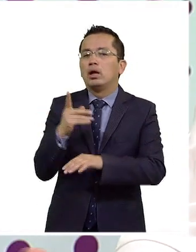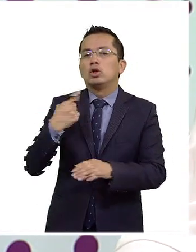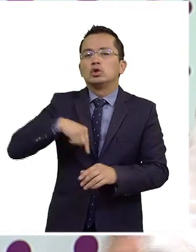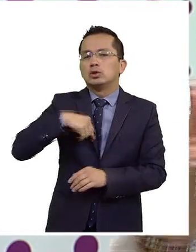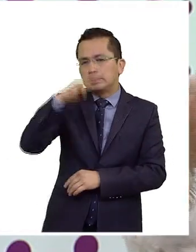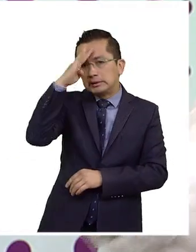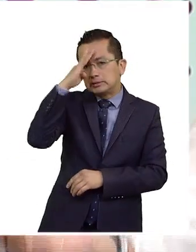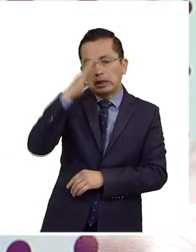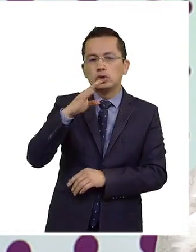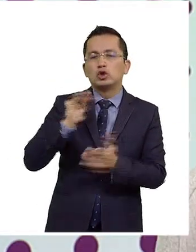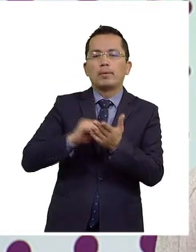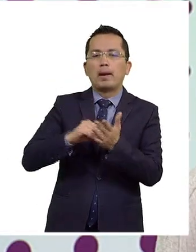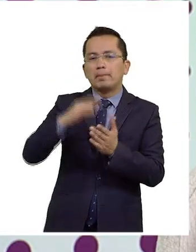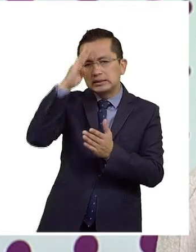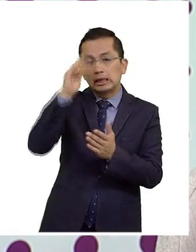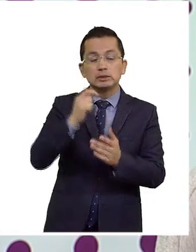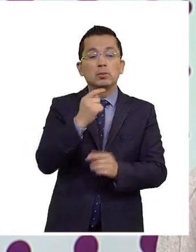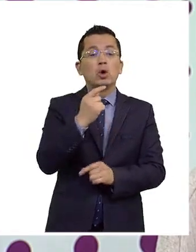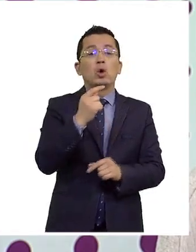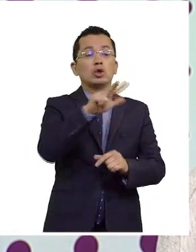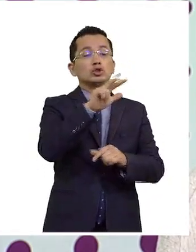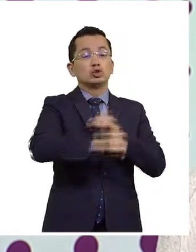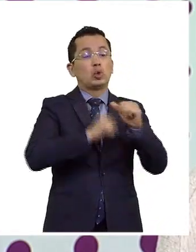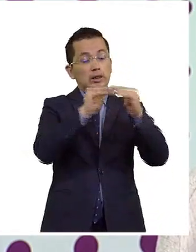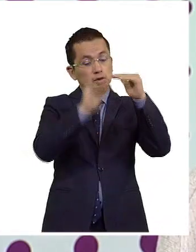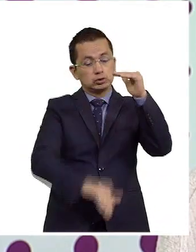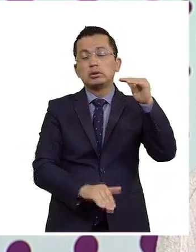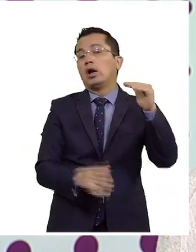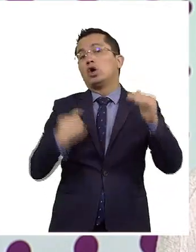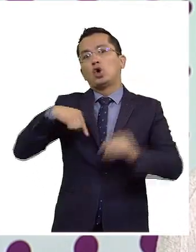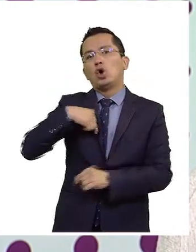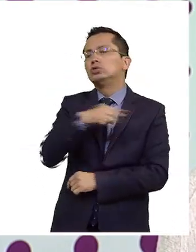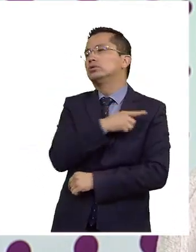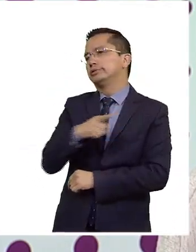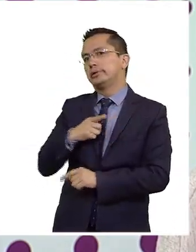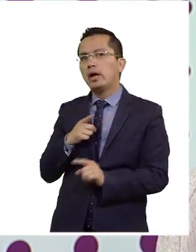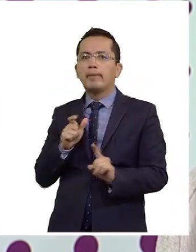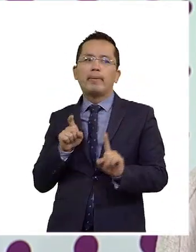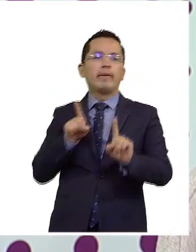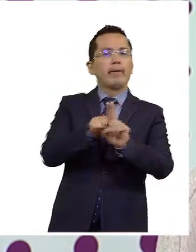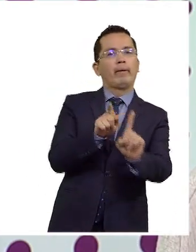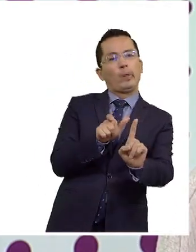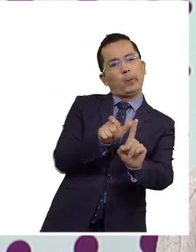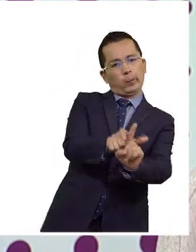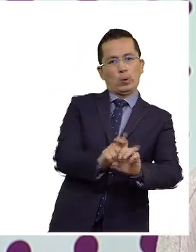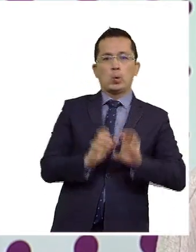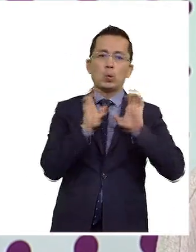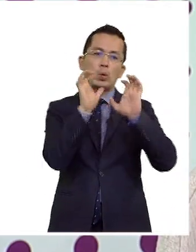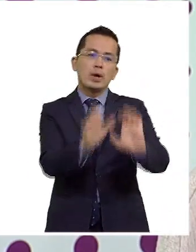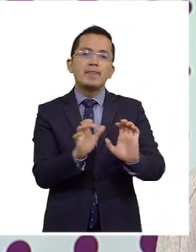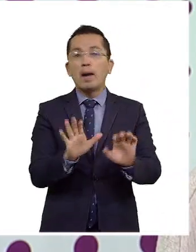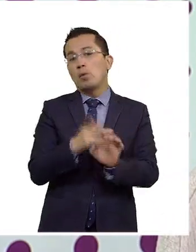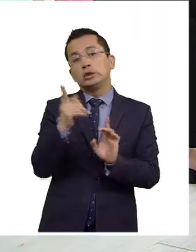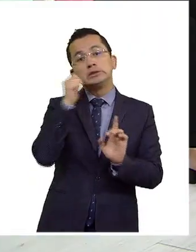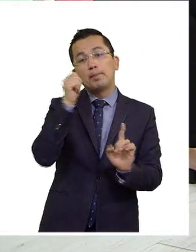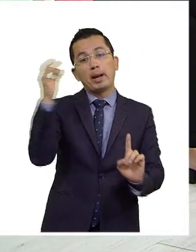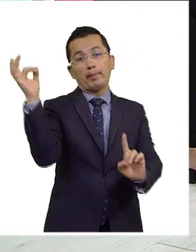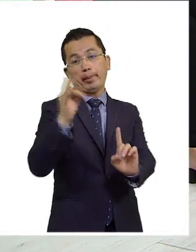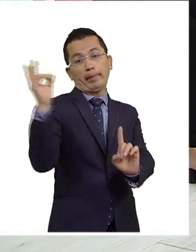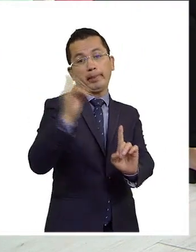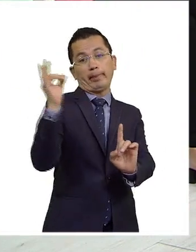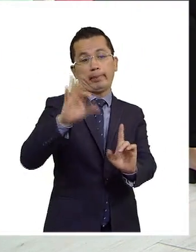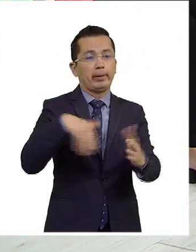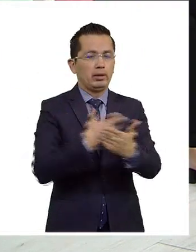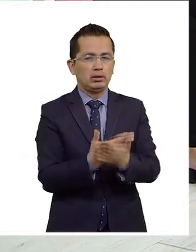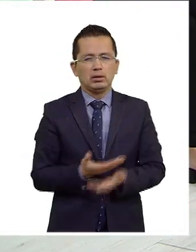¿no? O sujetos de tutela, O ¿no? influenciables. O influenciables, por supuesto que ese es otro argumento que se ha utilizado, ¿no? Es que los papás